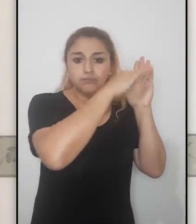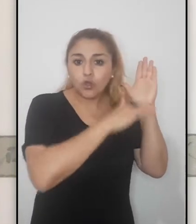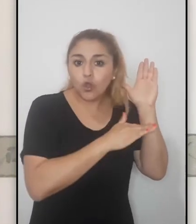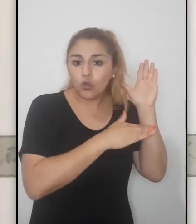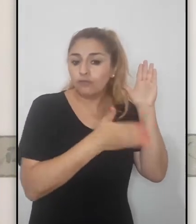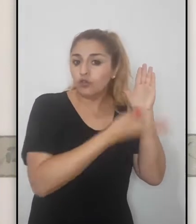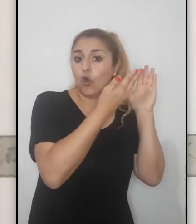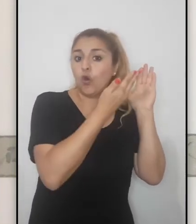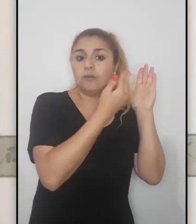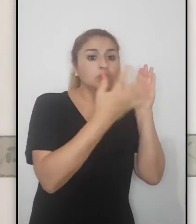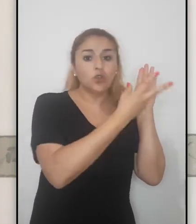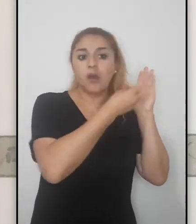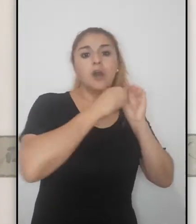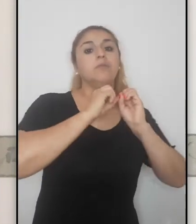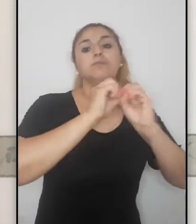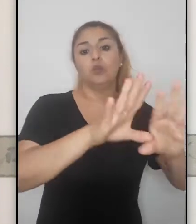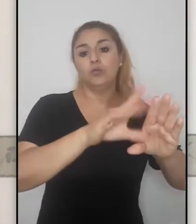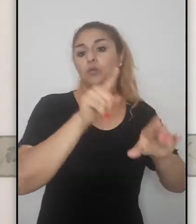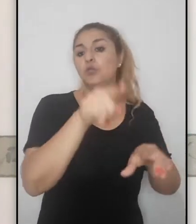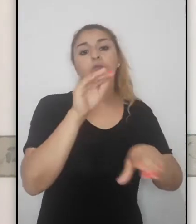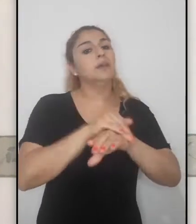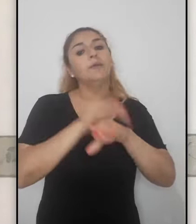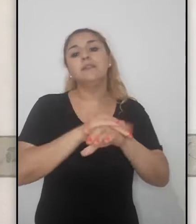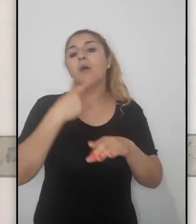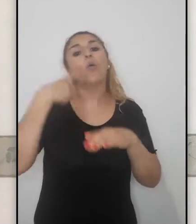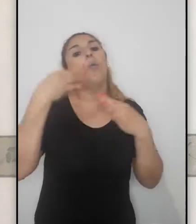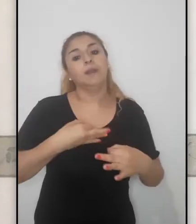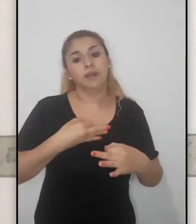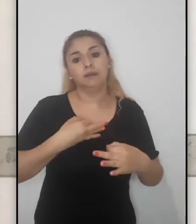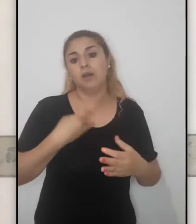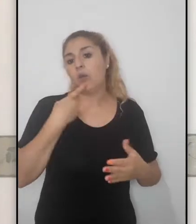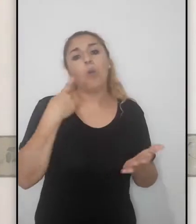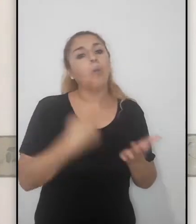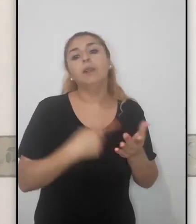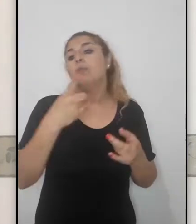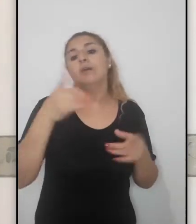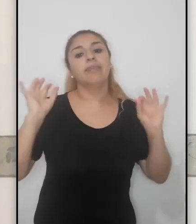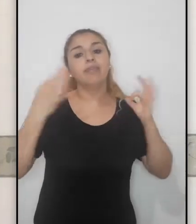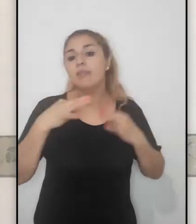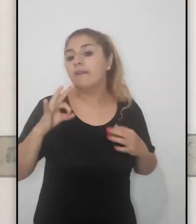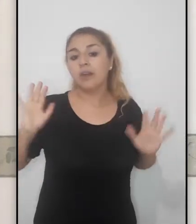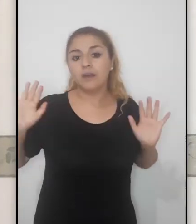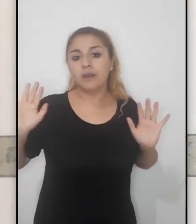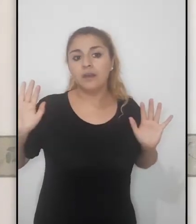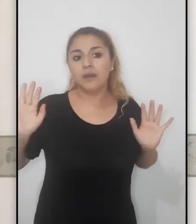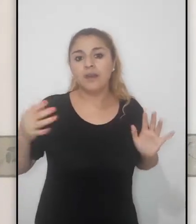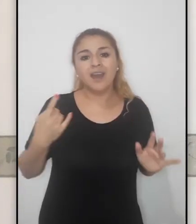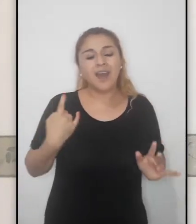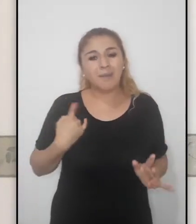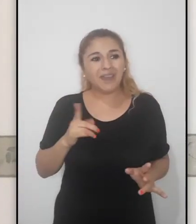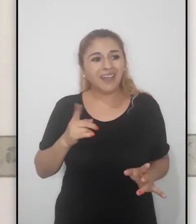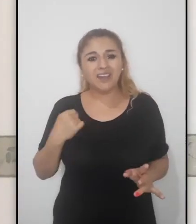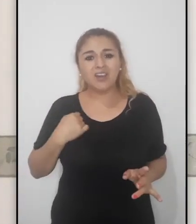sistemáticamente si nos enfocamos en el pecado como un concepto o una lista no